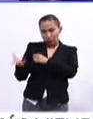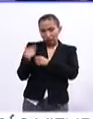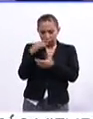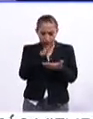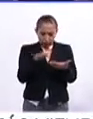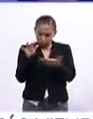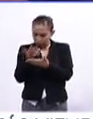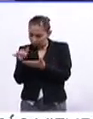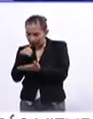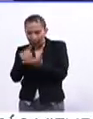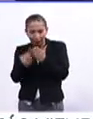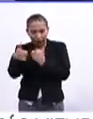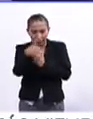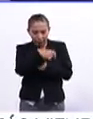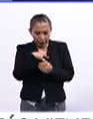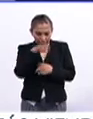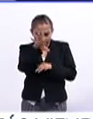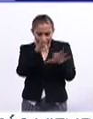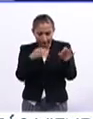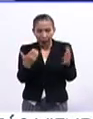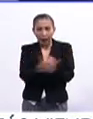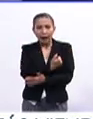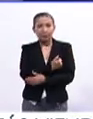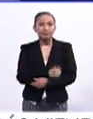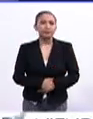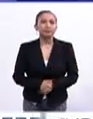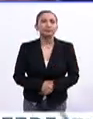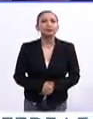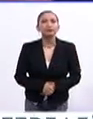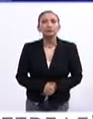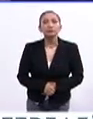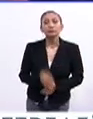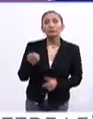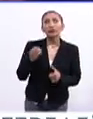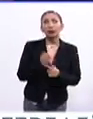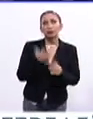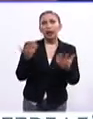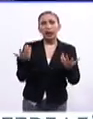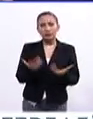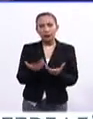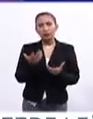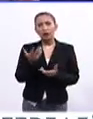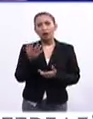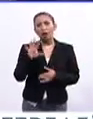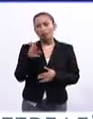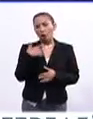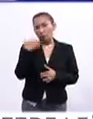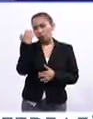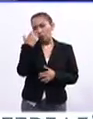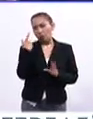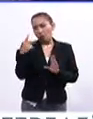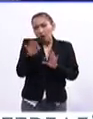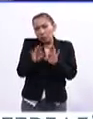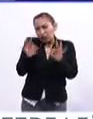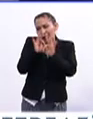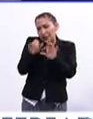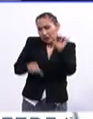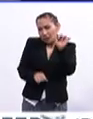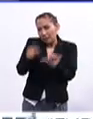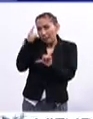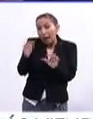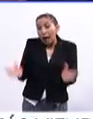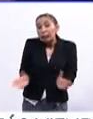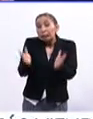los trabajos y pues dictaminan a los ganadores. Entonces hacemos son como estrategias claves para promover